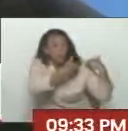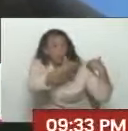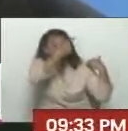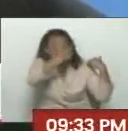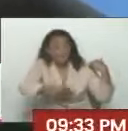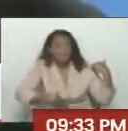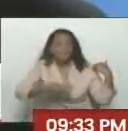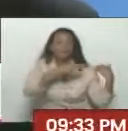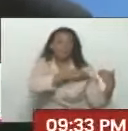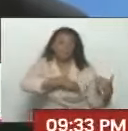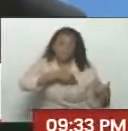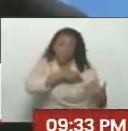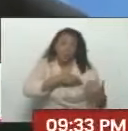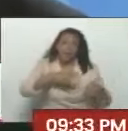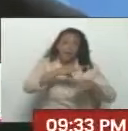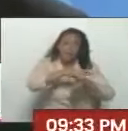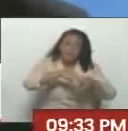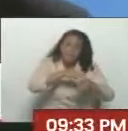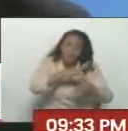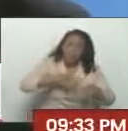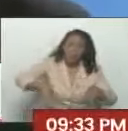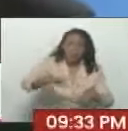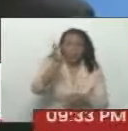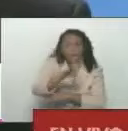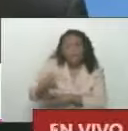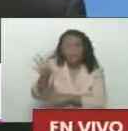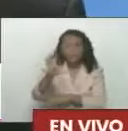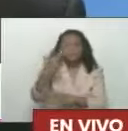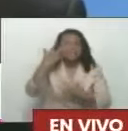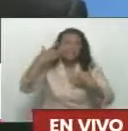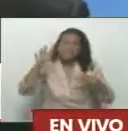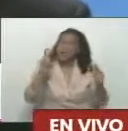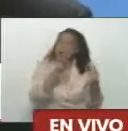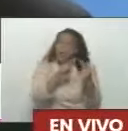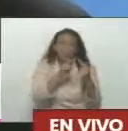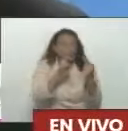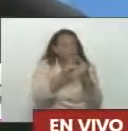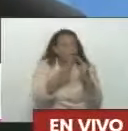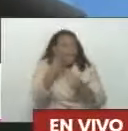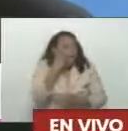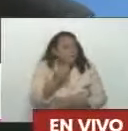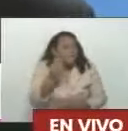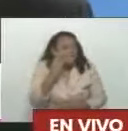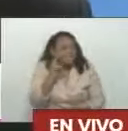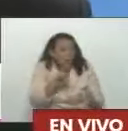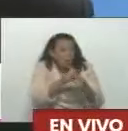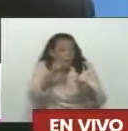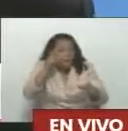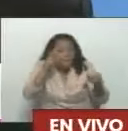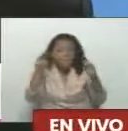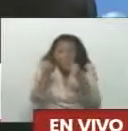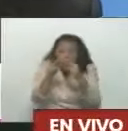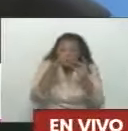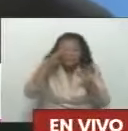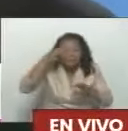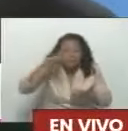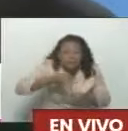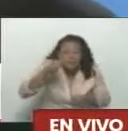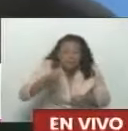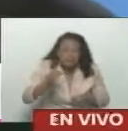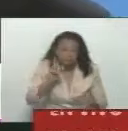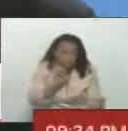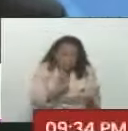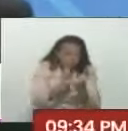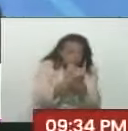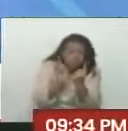ha dado de estar al frente del Ministerio del Poder Popular para la Cultura, quizá no hubiera podido tener la experiencia de conocer de primera